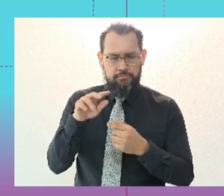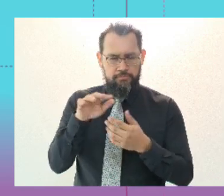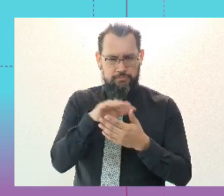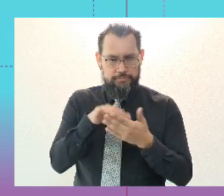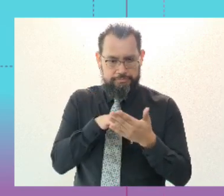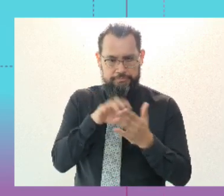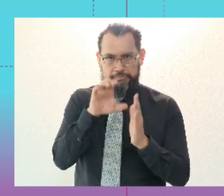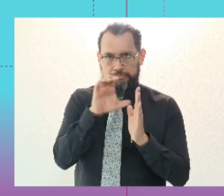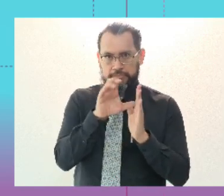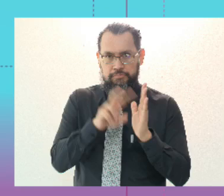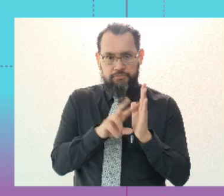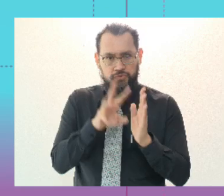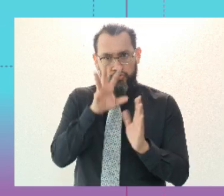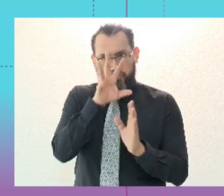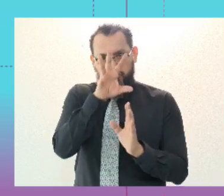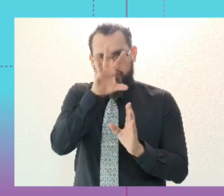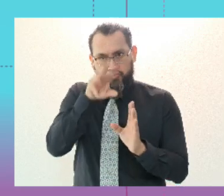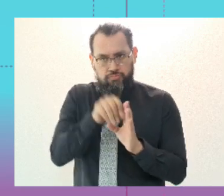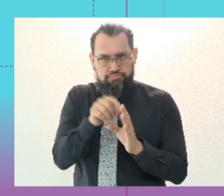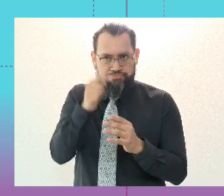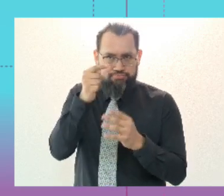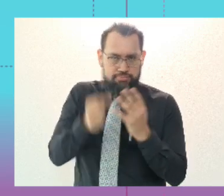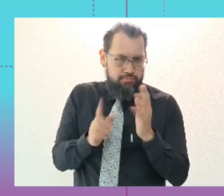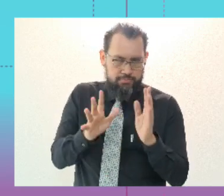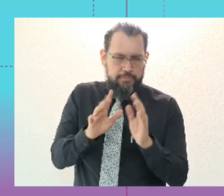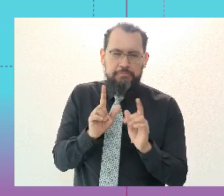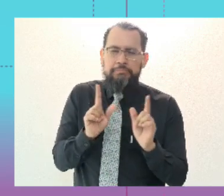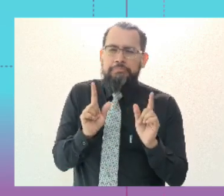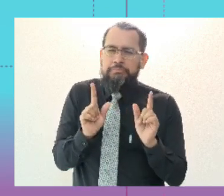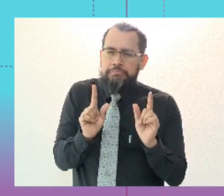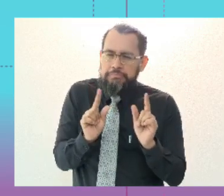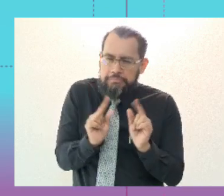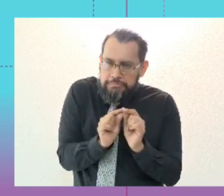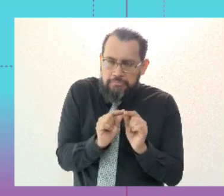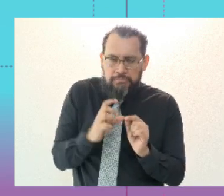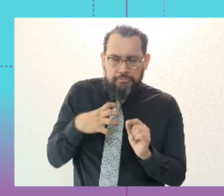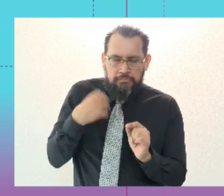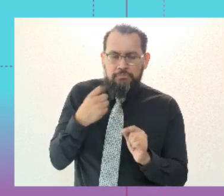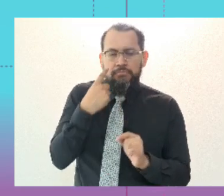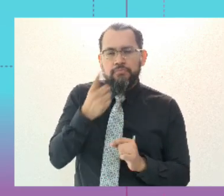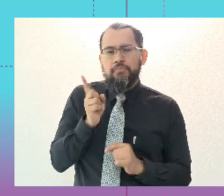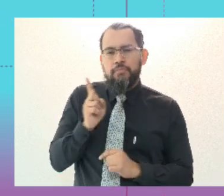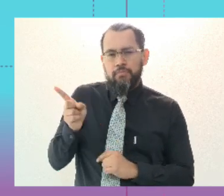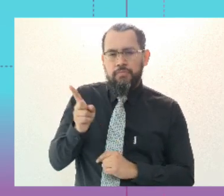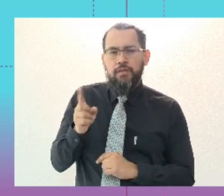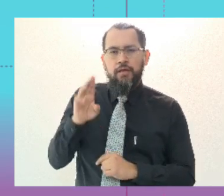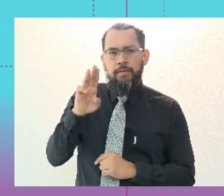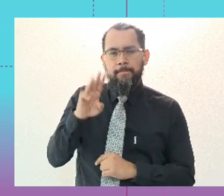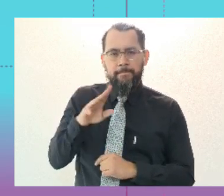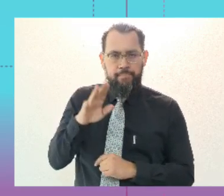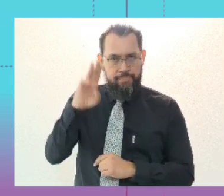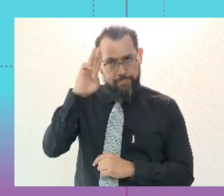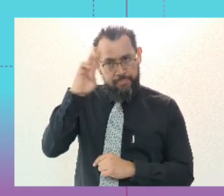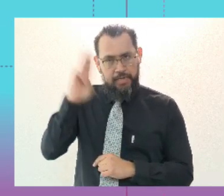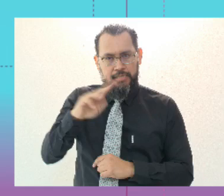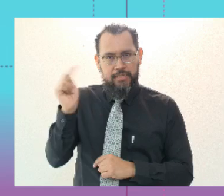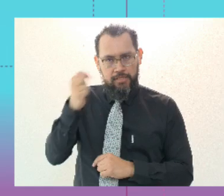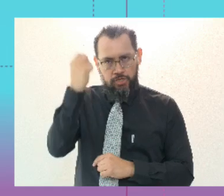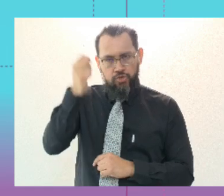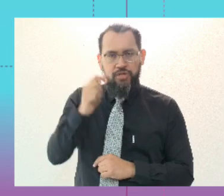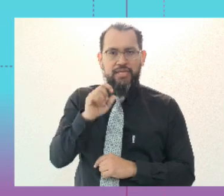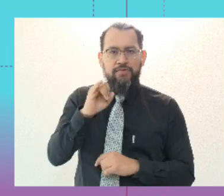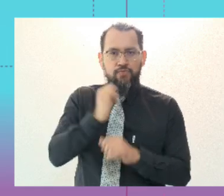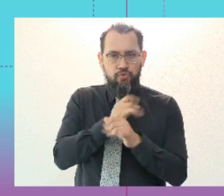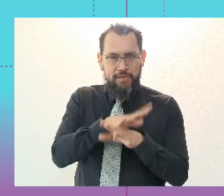es imposible como poder leer todo lo que han hecho, pero en un esfuerzo de síntesis. Ella es maestra en tecnologías de la